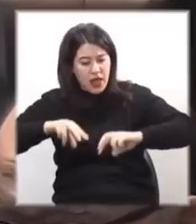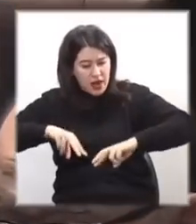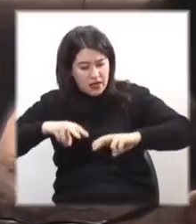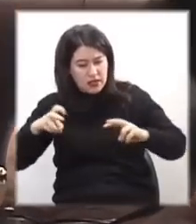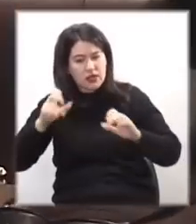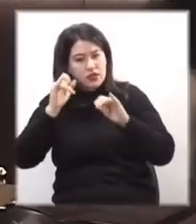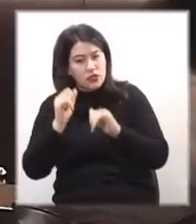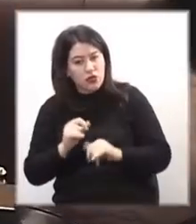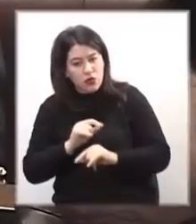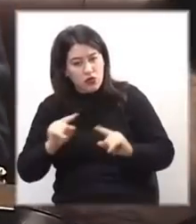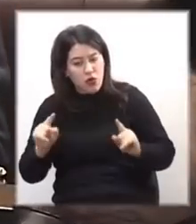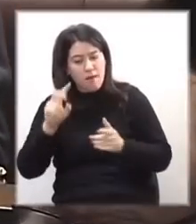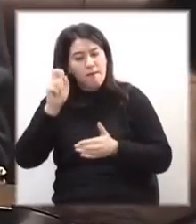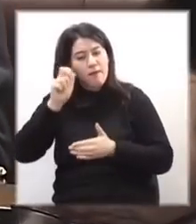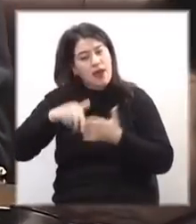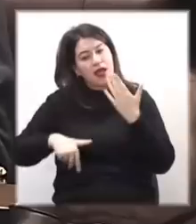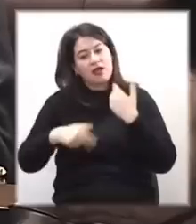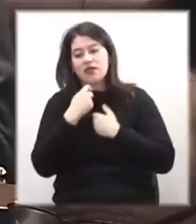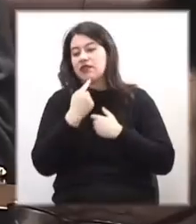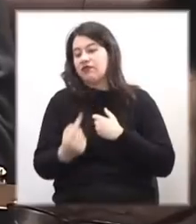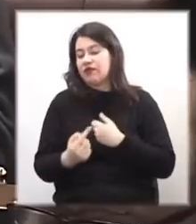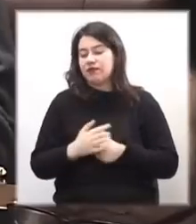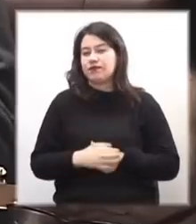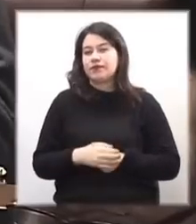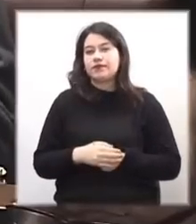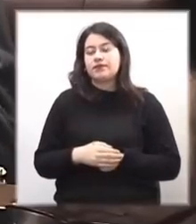esos planes estaban siendo efectivos o no.